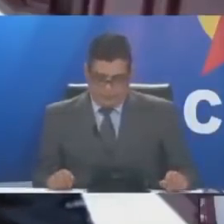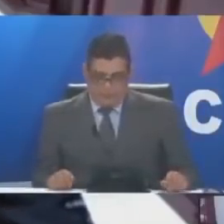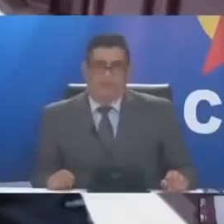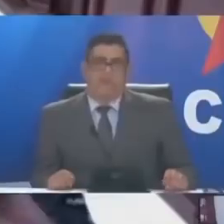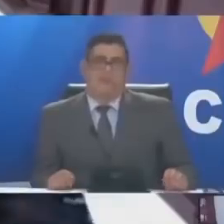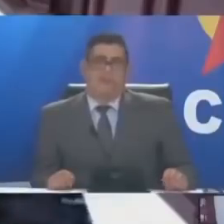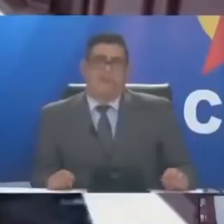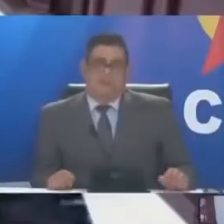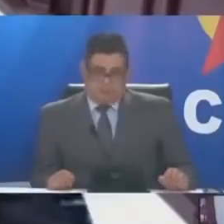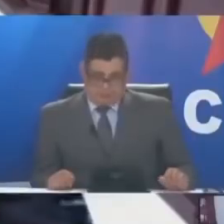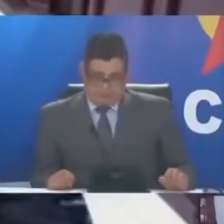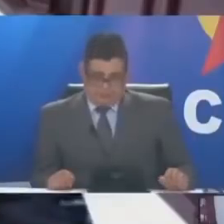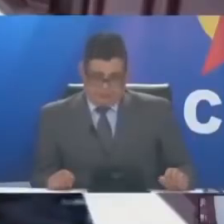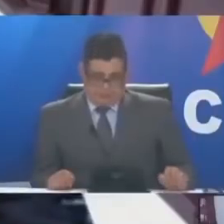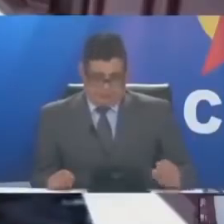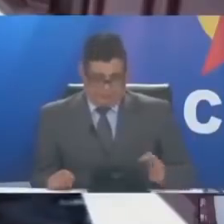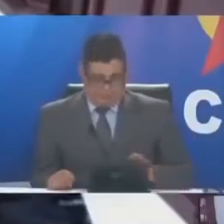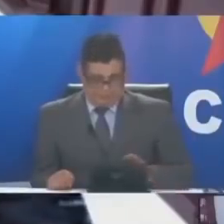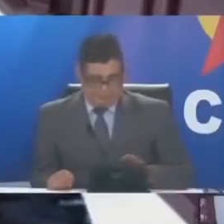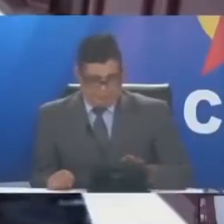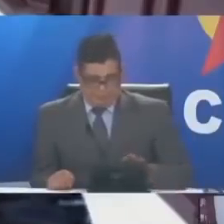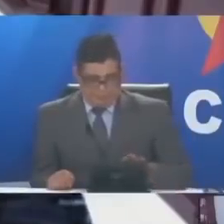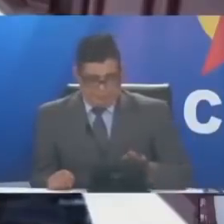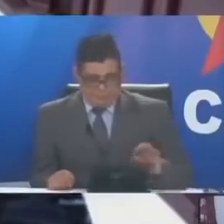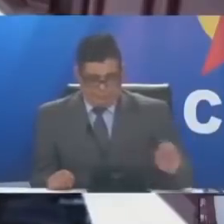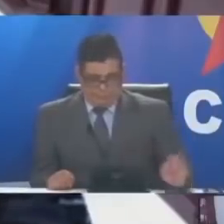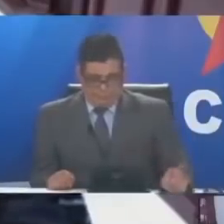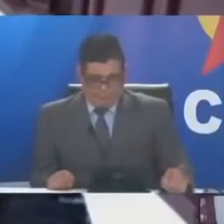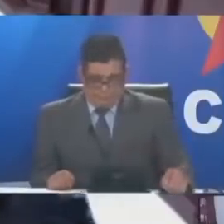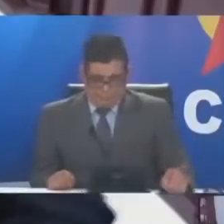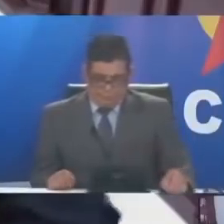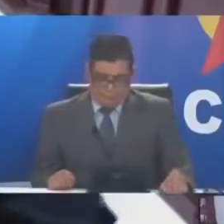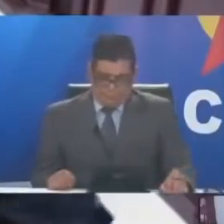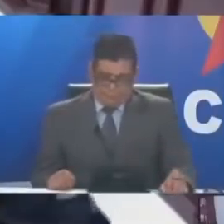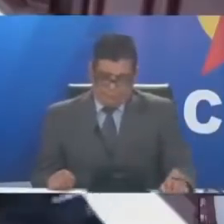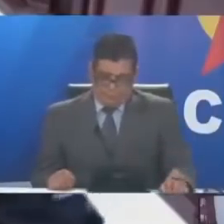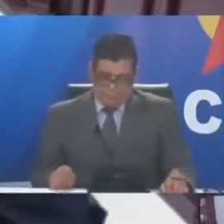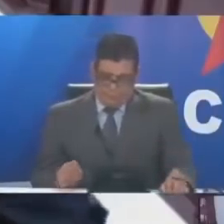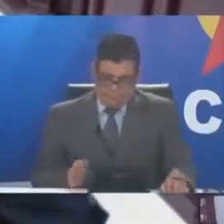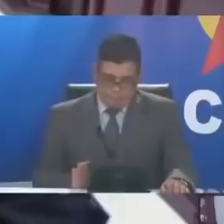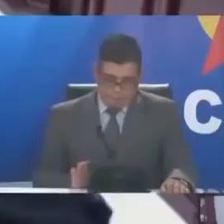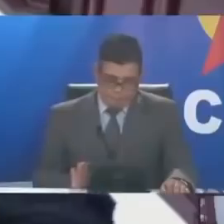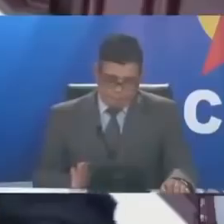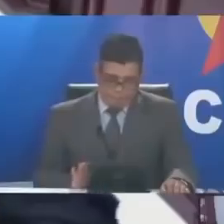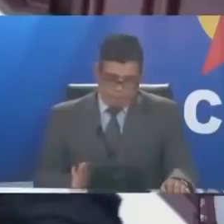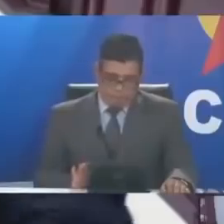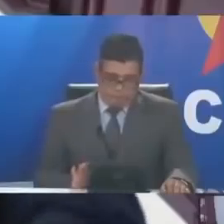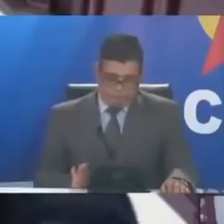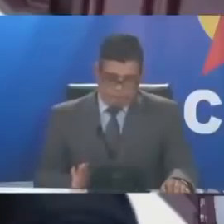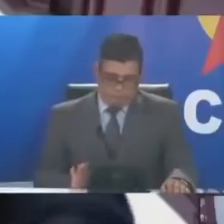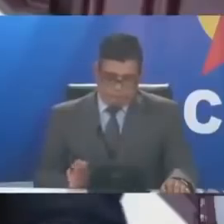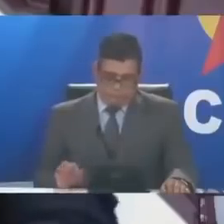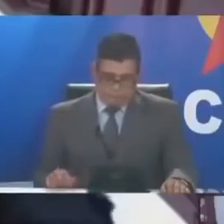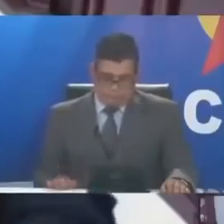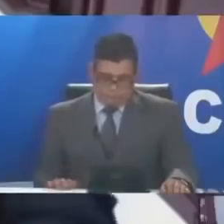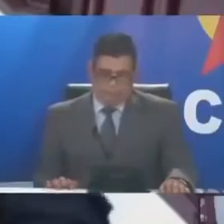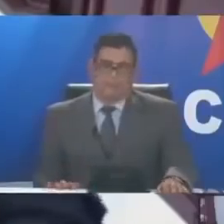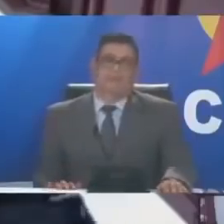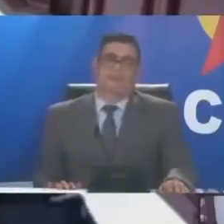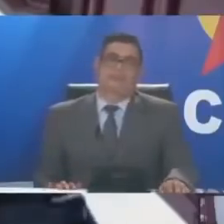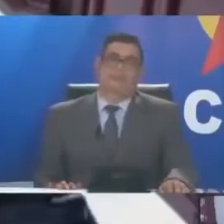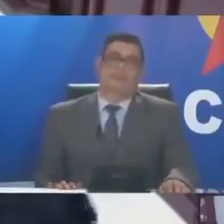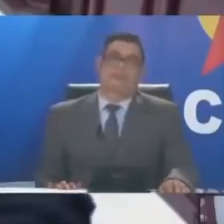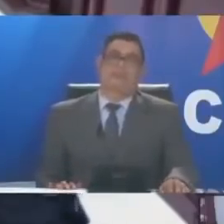traducción del griego al salvadoreña no le hace justicia pero está diciendo que viva yo en tu casa ahora bien una vez jesús